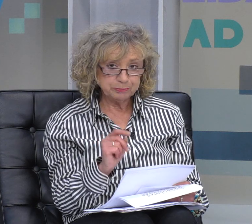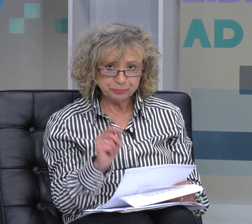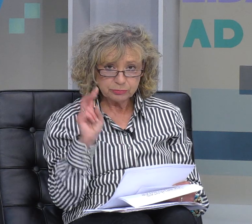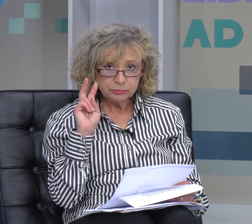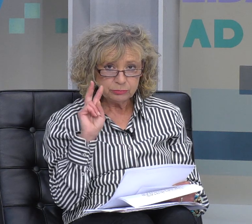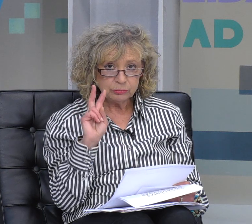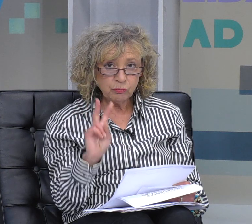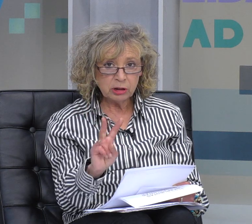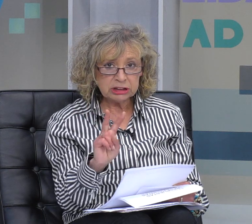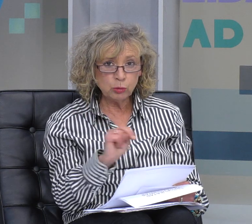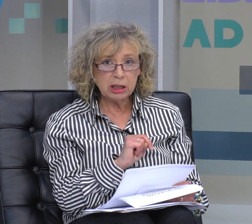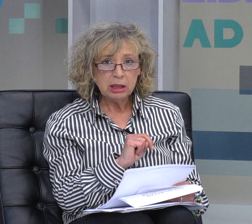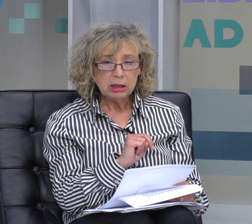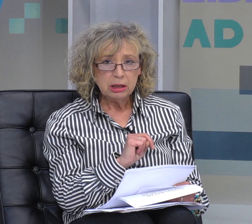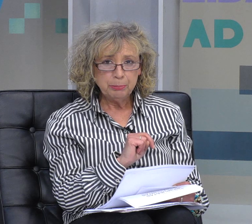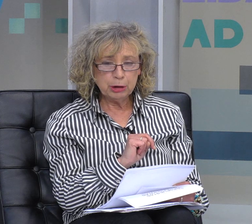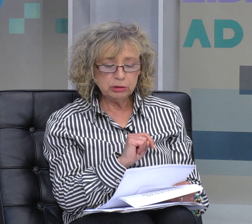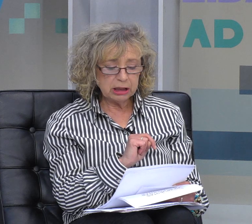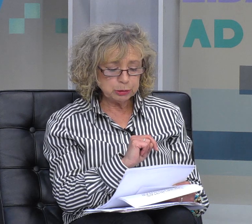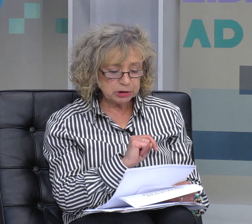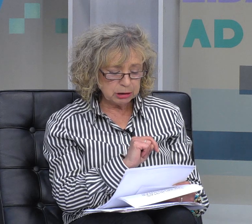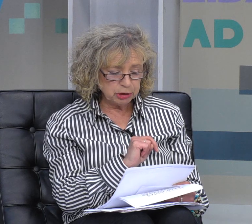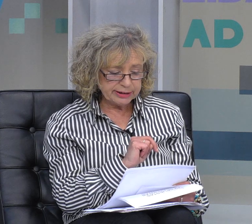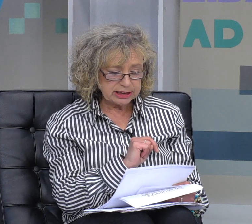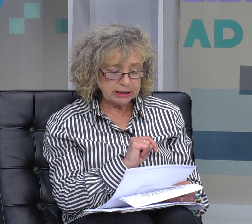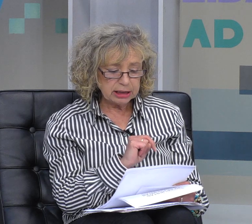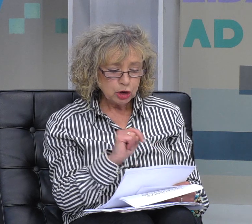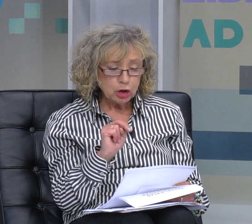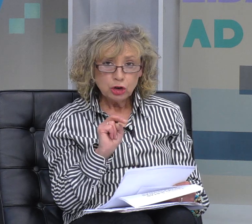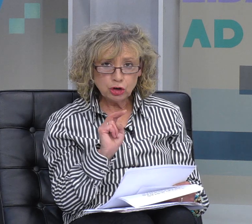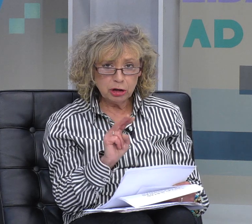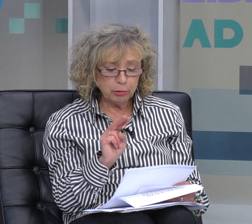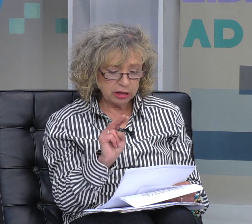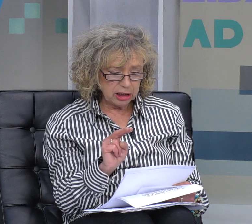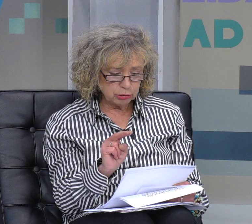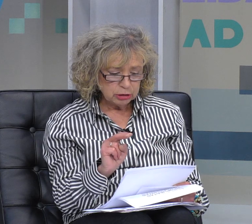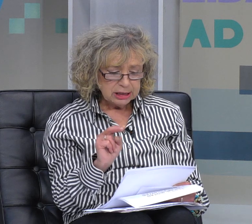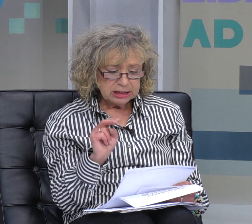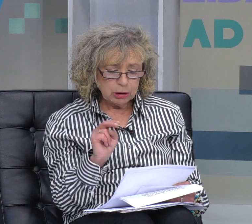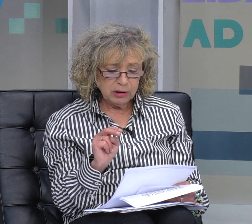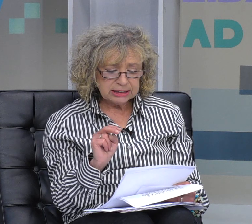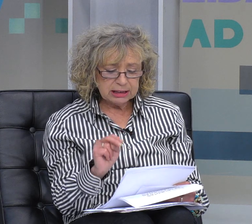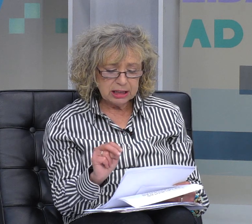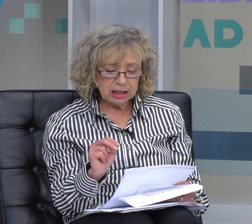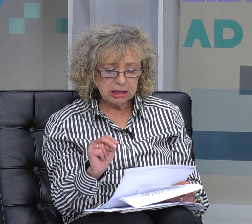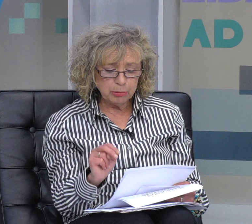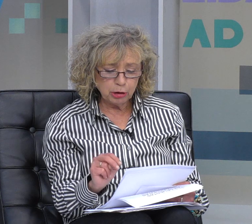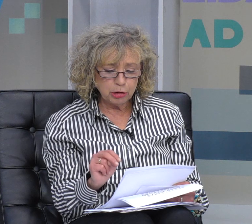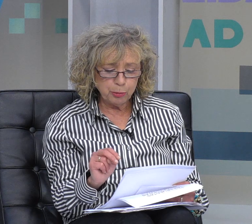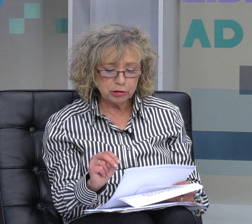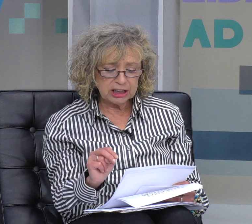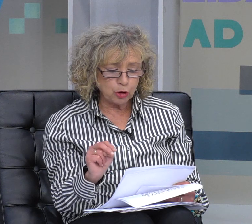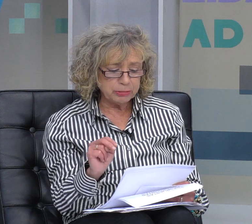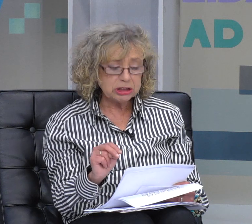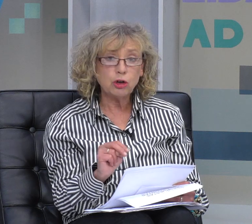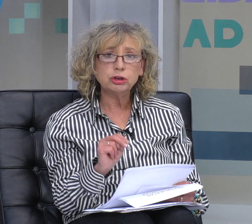ventilada. Segunda pregunta y respuesta muy interesante. Soy divorciado. Según la sentencia de divorcio,